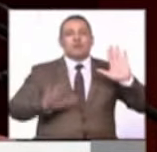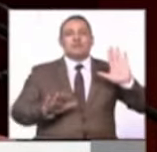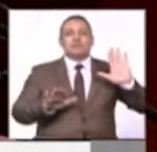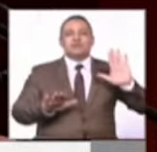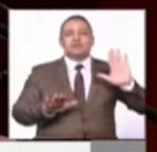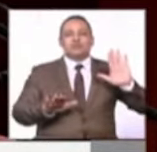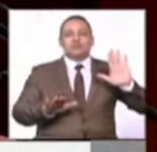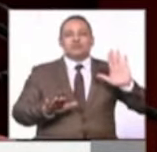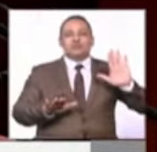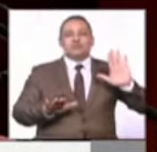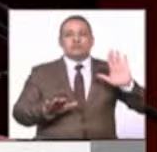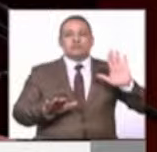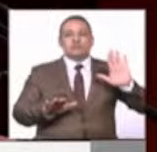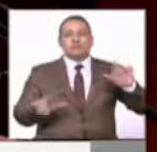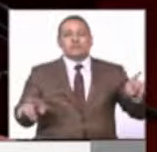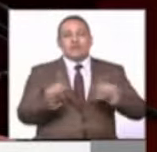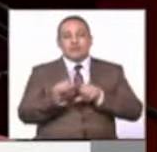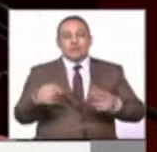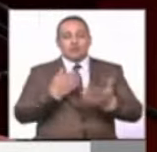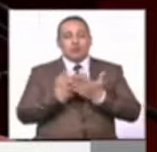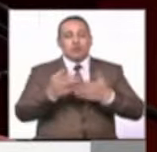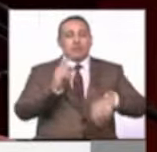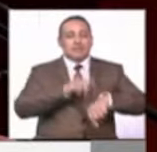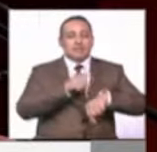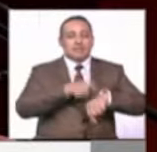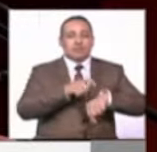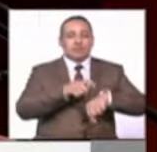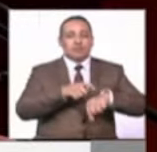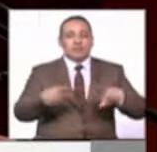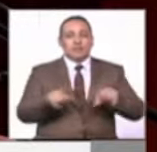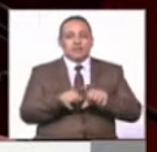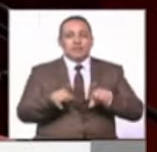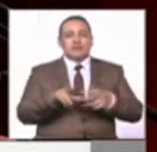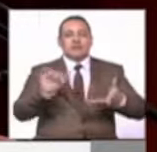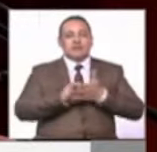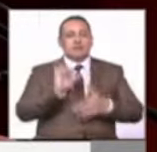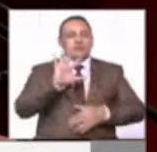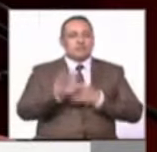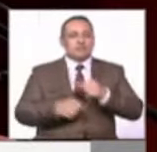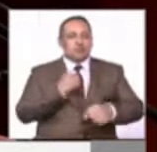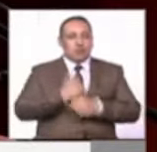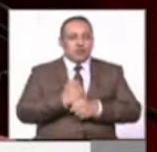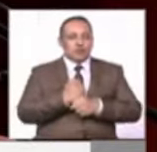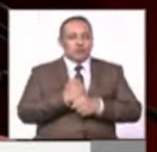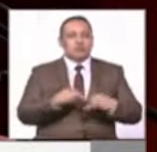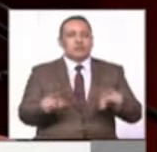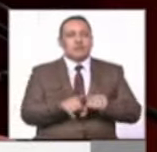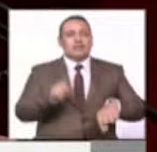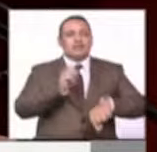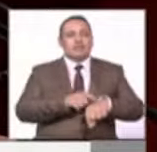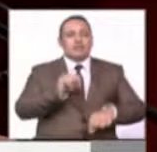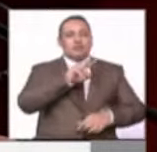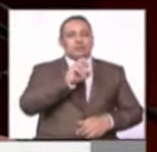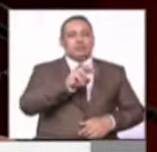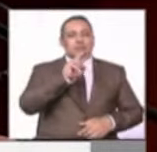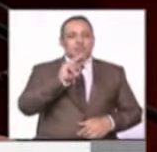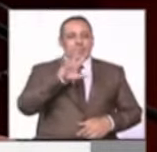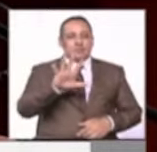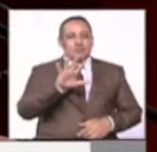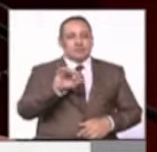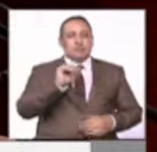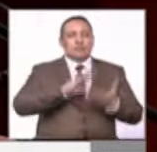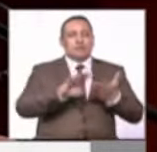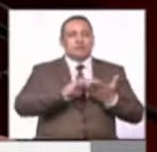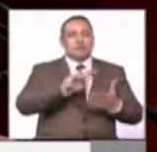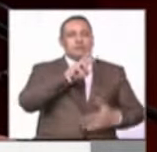juramentación fue por el periodo de 5 años el periodo 20 25 20